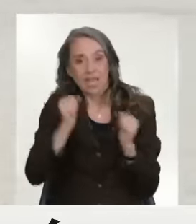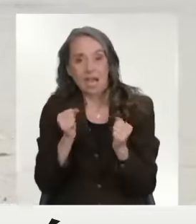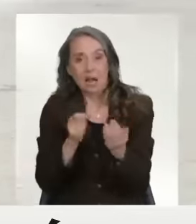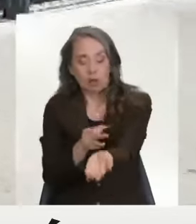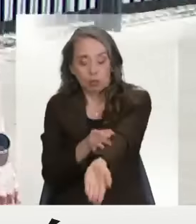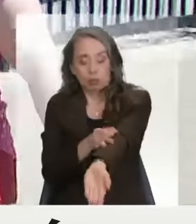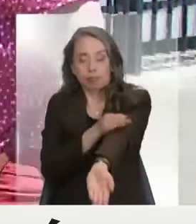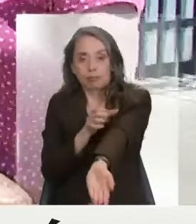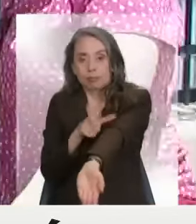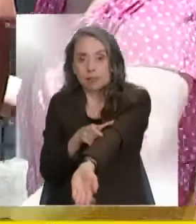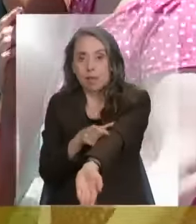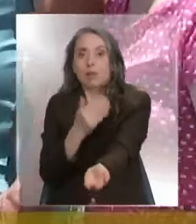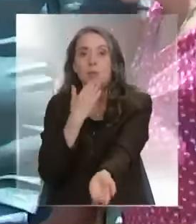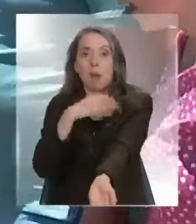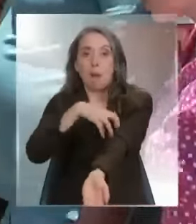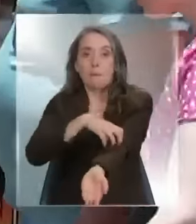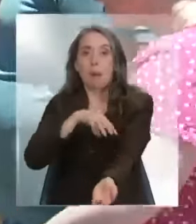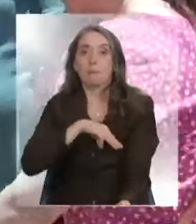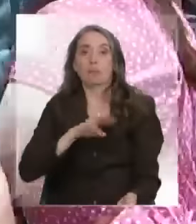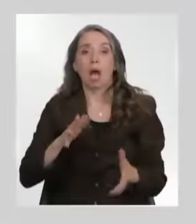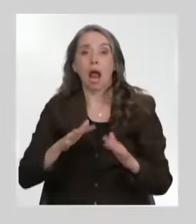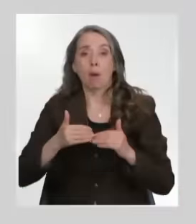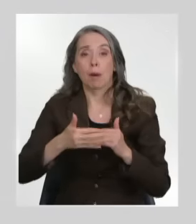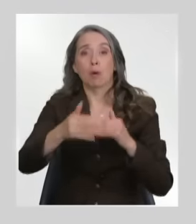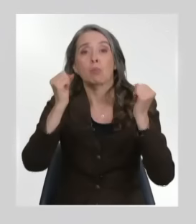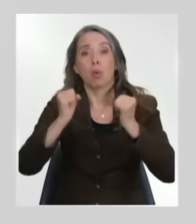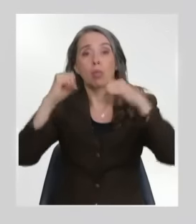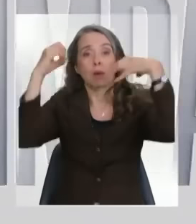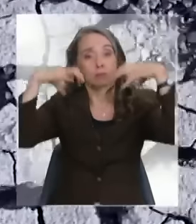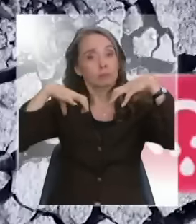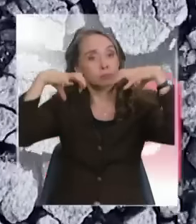central, incluida la región metropolitana.